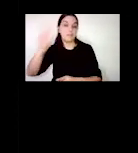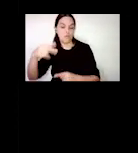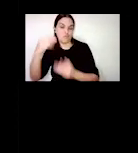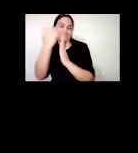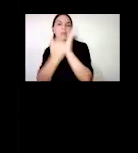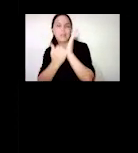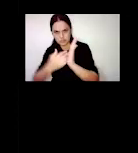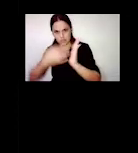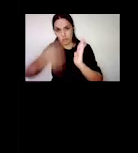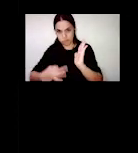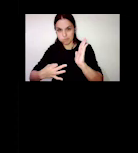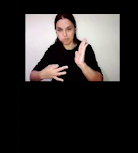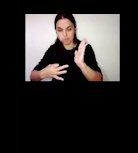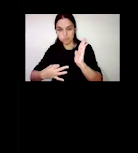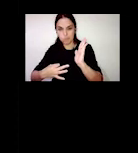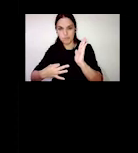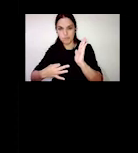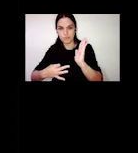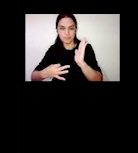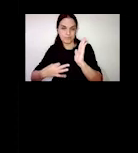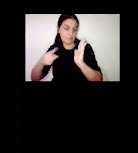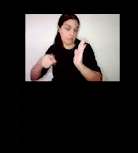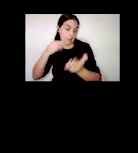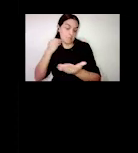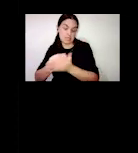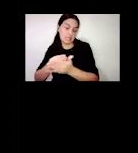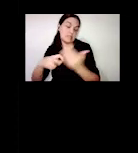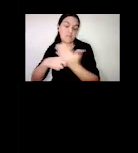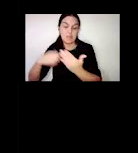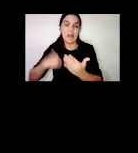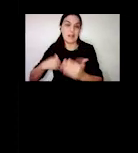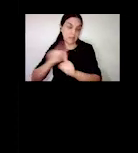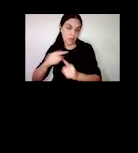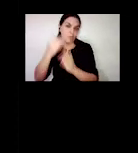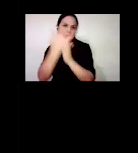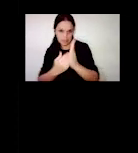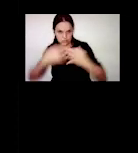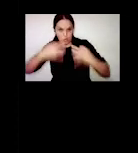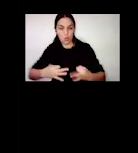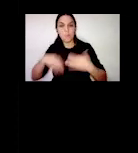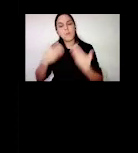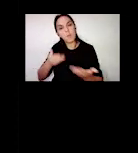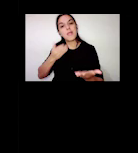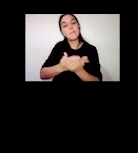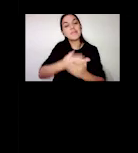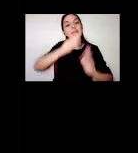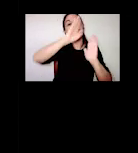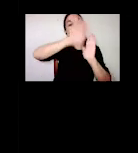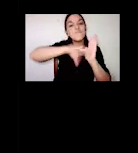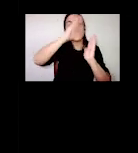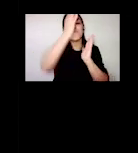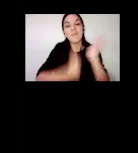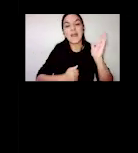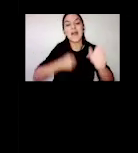para no ser considerado residente fiscal argentino, puede pedir esa baja hasta el